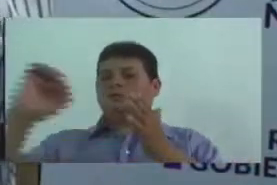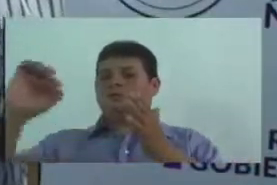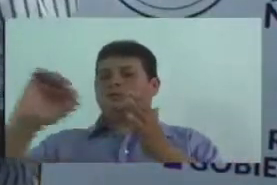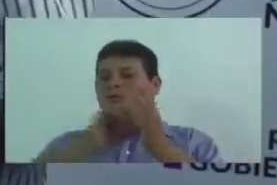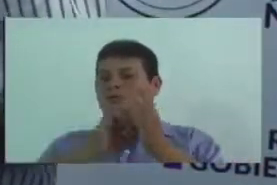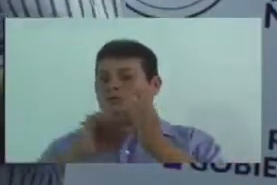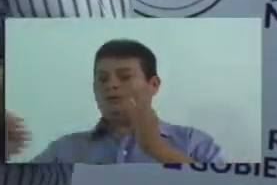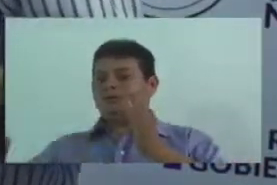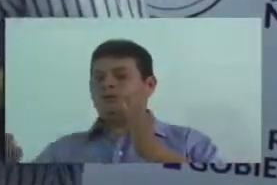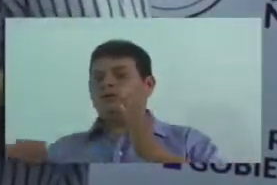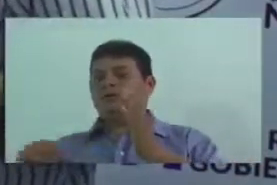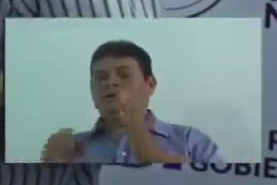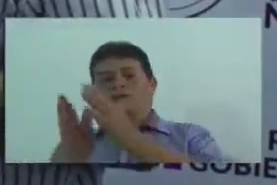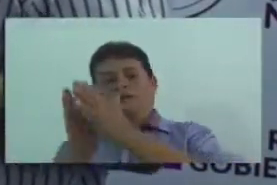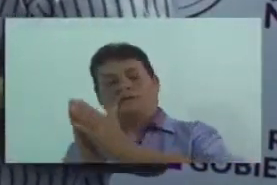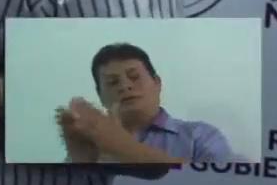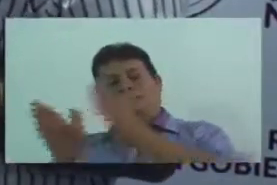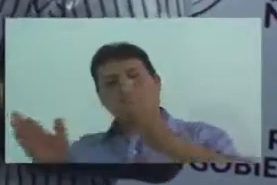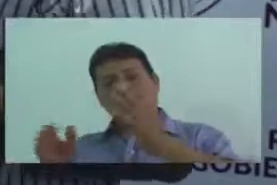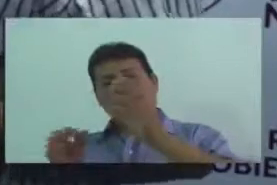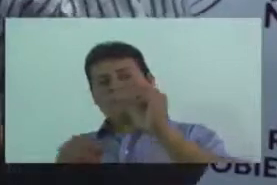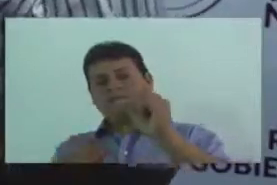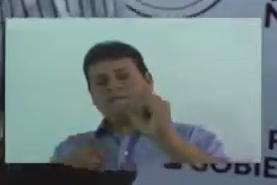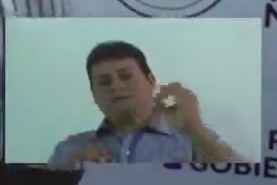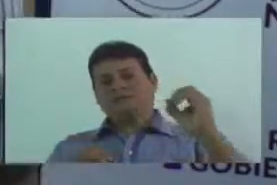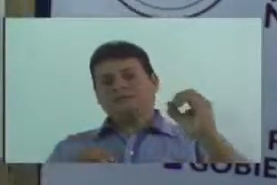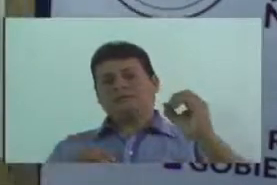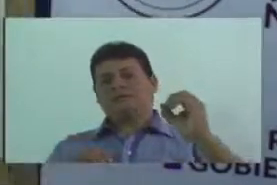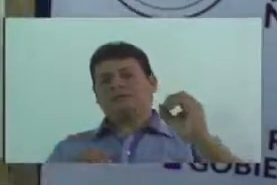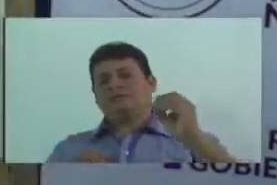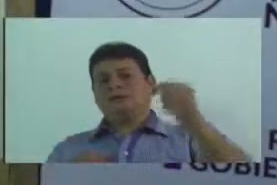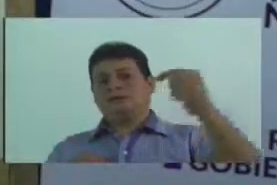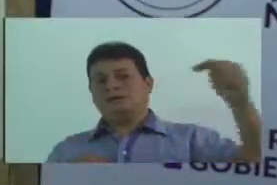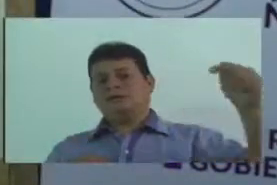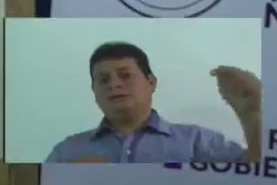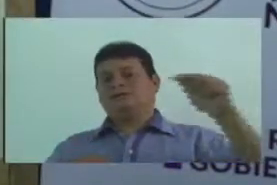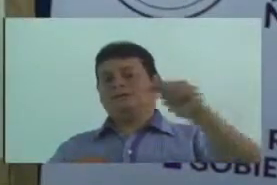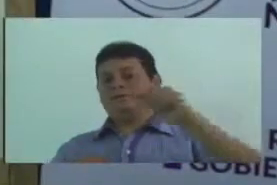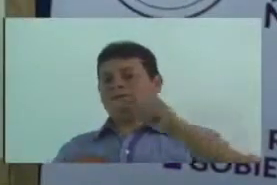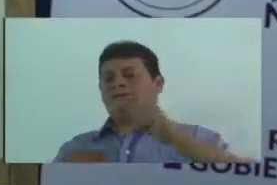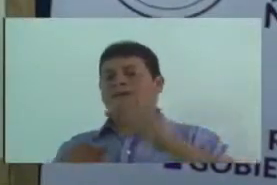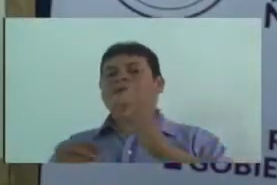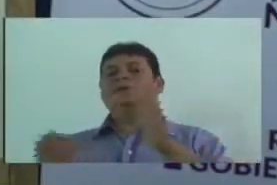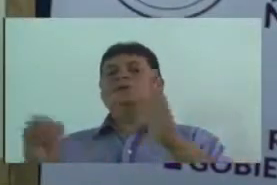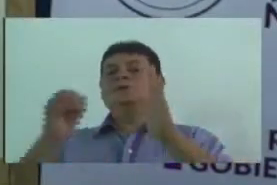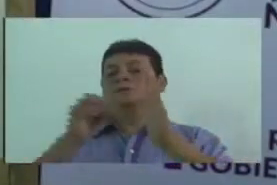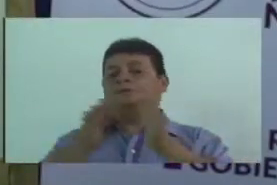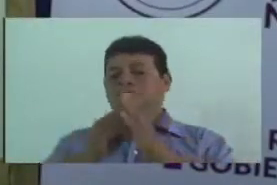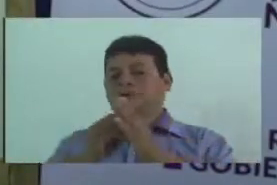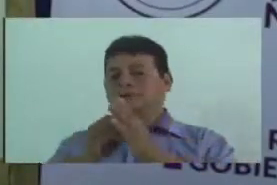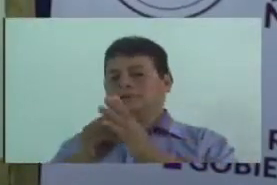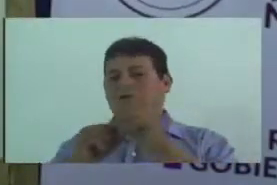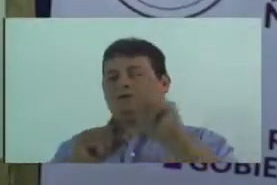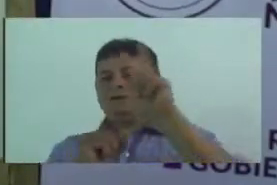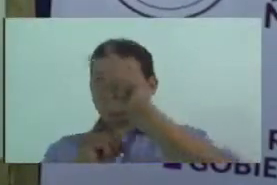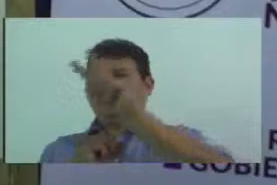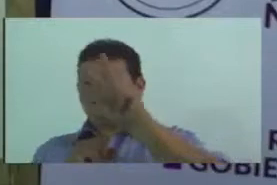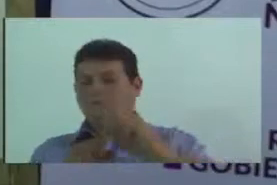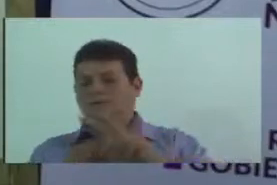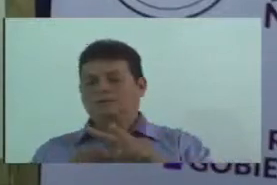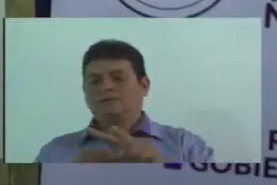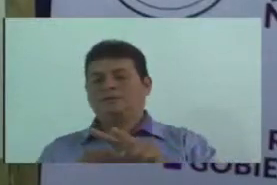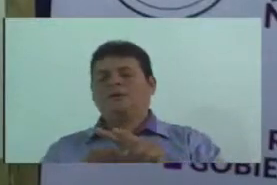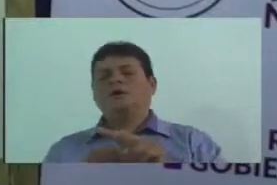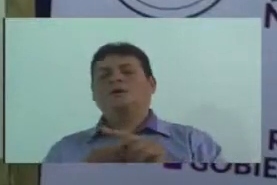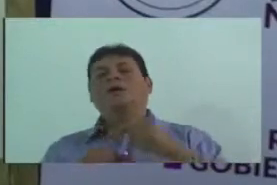está dividida en 360 partecitas iguales. Por ejemplo, una de las tantas partecitas, ¿verdad? A cada